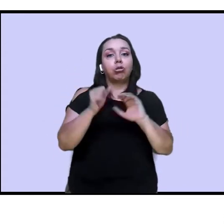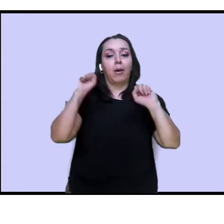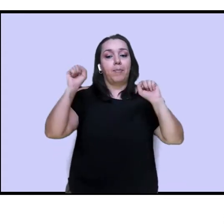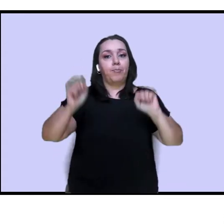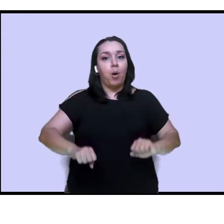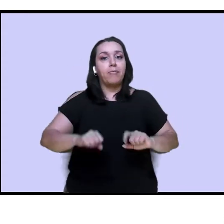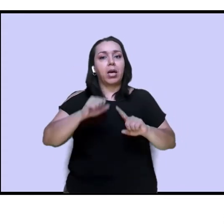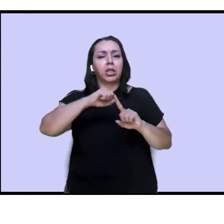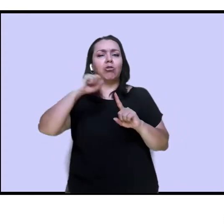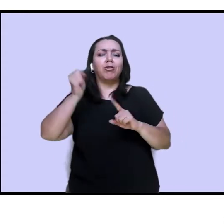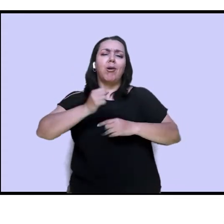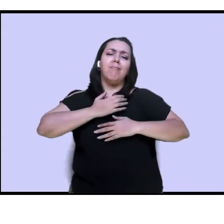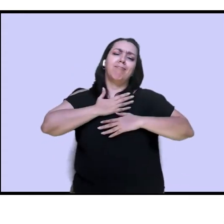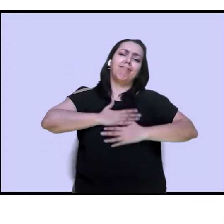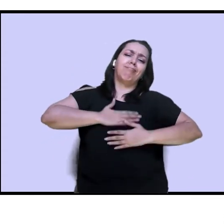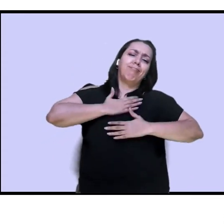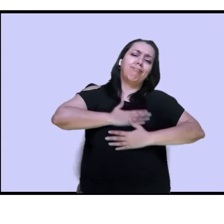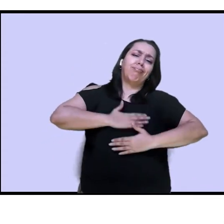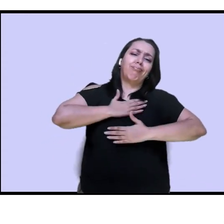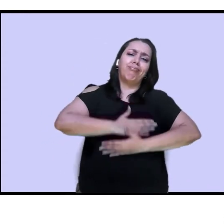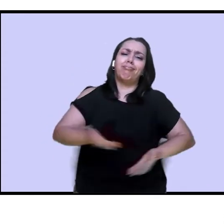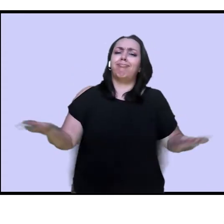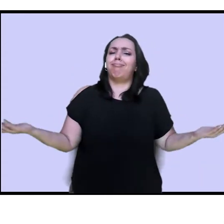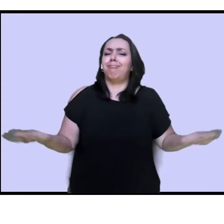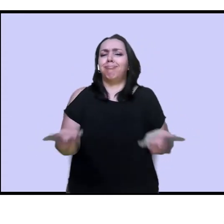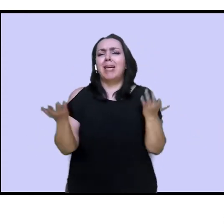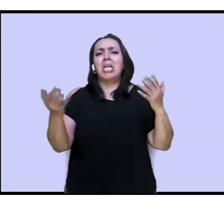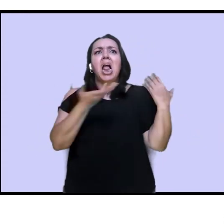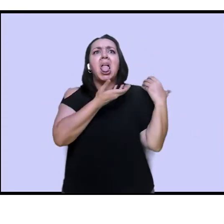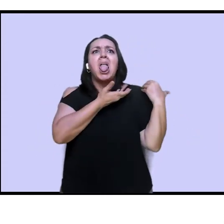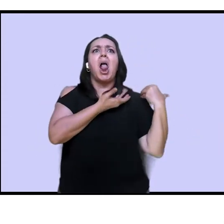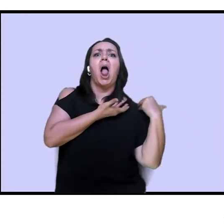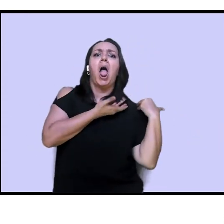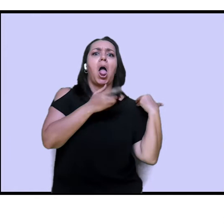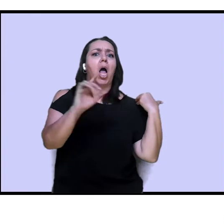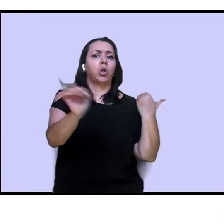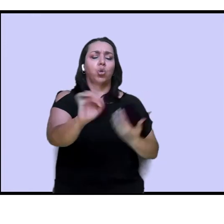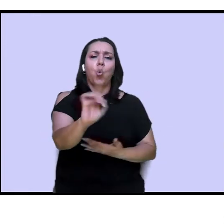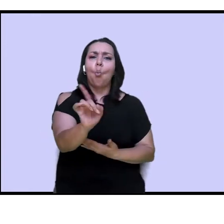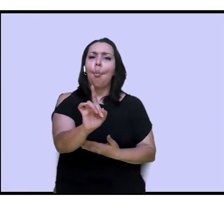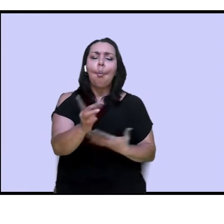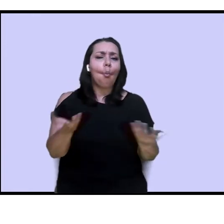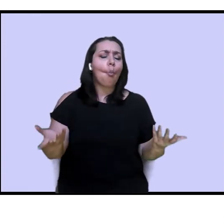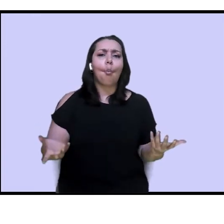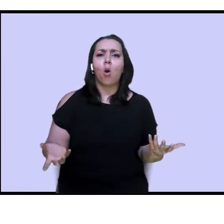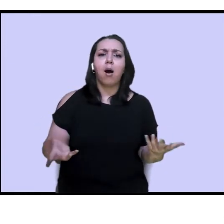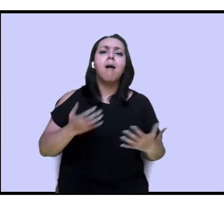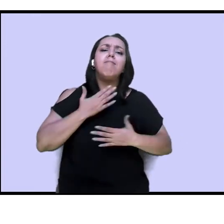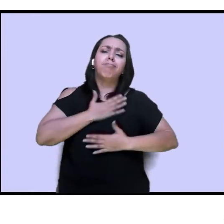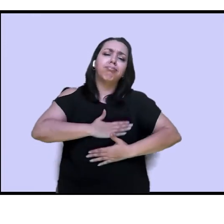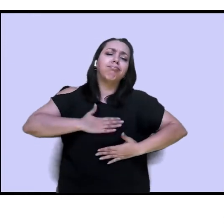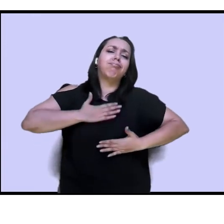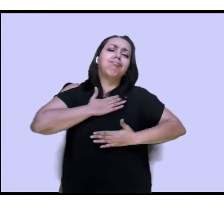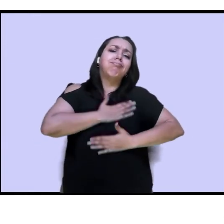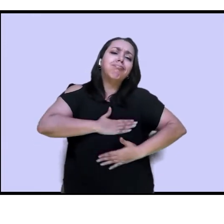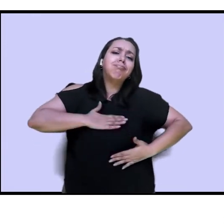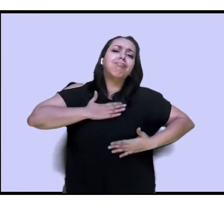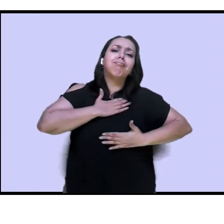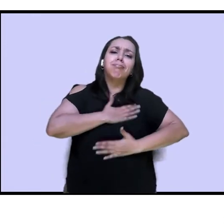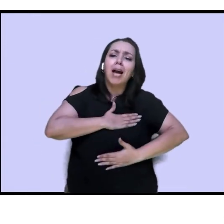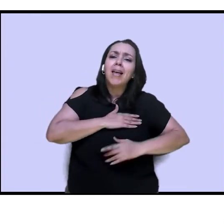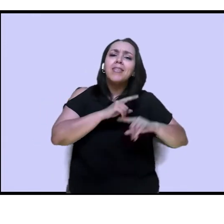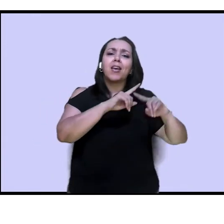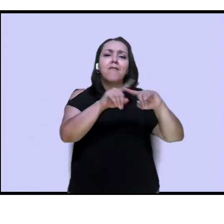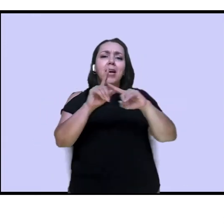Todo se puede dar desde un marco de disfrute. Esto no tiene que ser una carga, no es un peso más, es poder